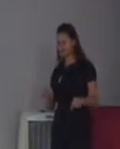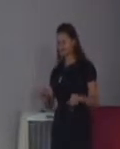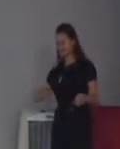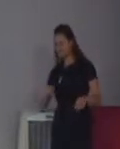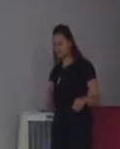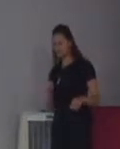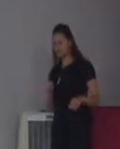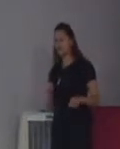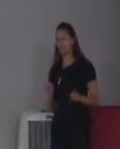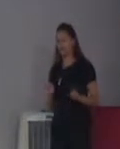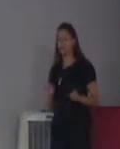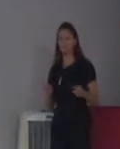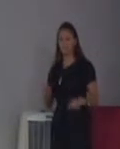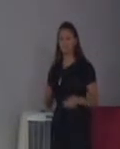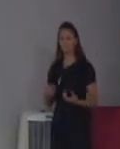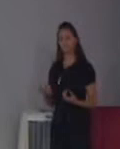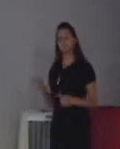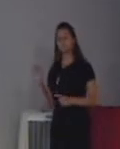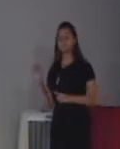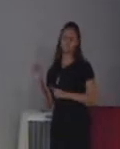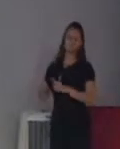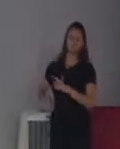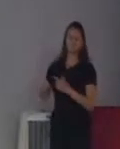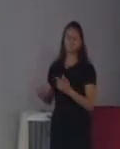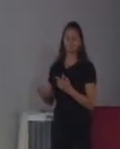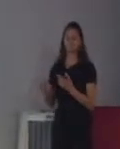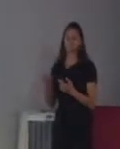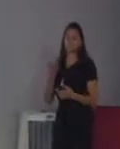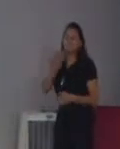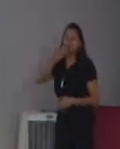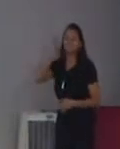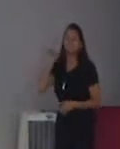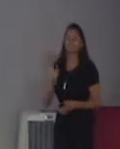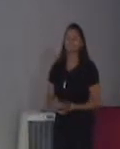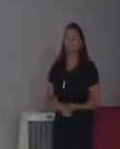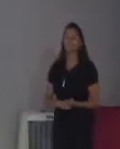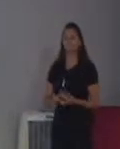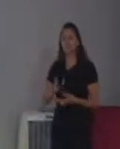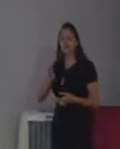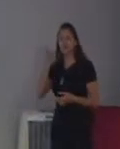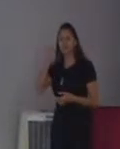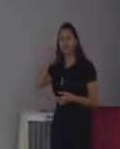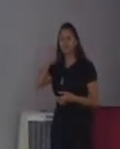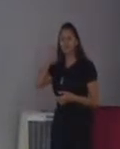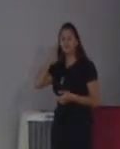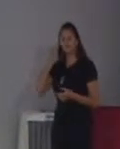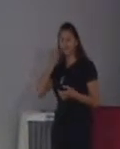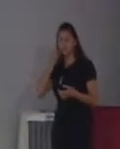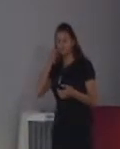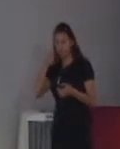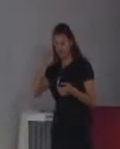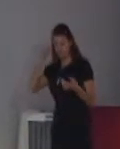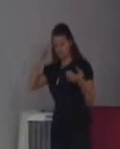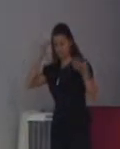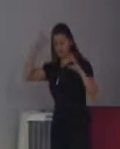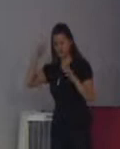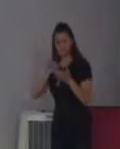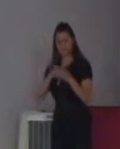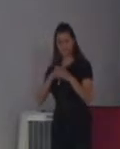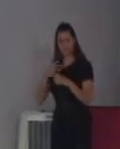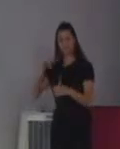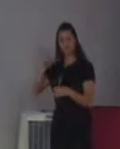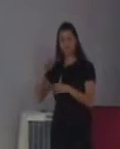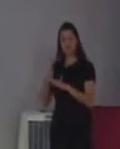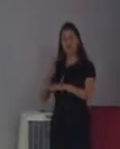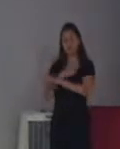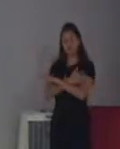pues también, ¿no? Incluso si tiene algún tipo, digamos, de lo que tiene que ver con la locura, ¿no? En el siglo XIX,